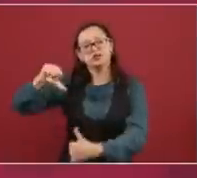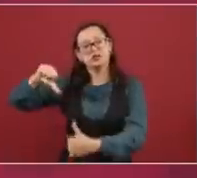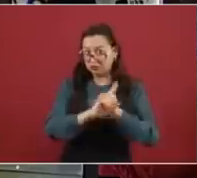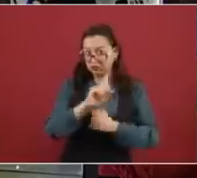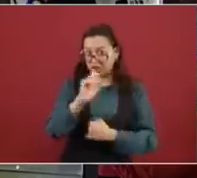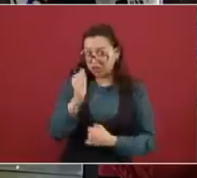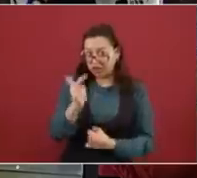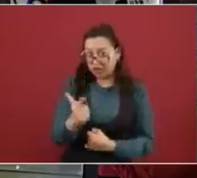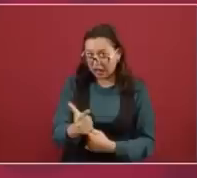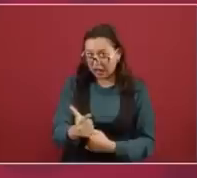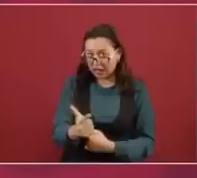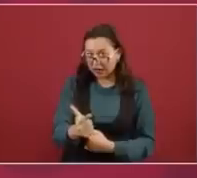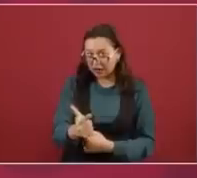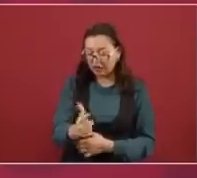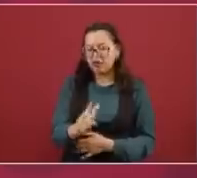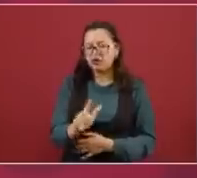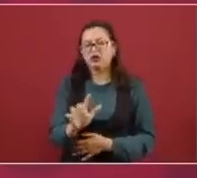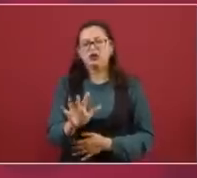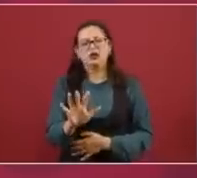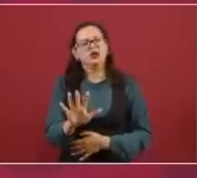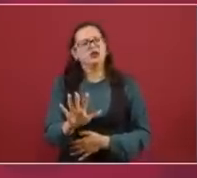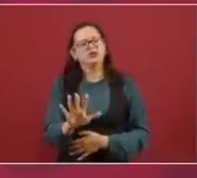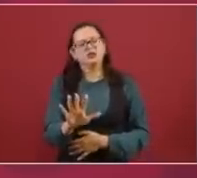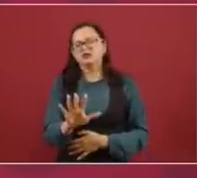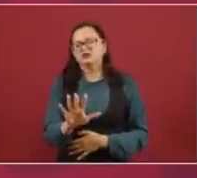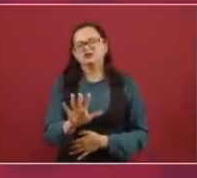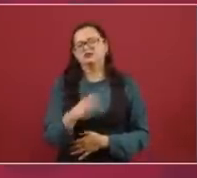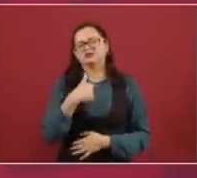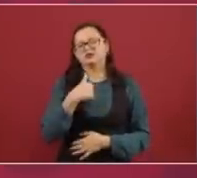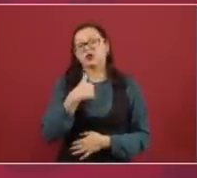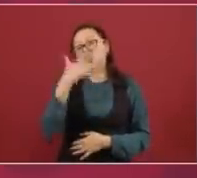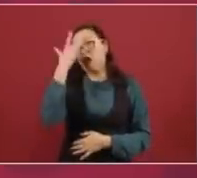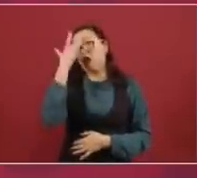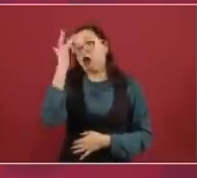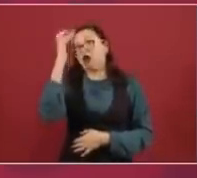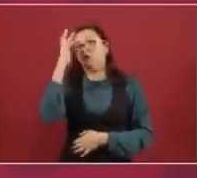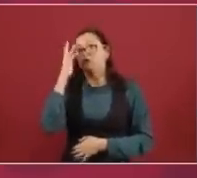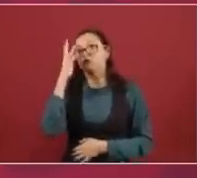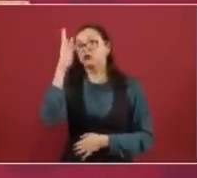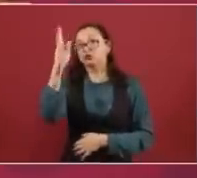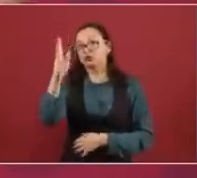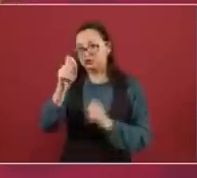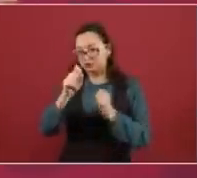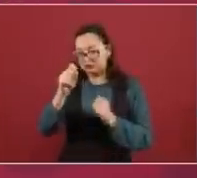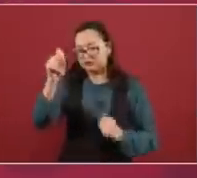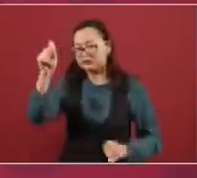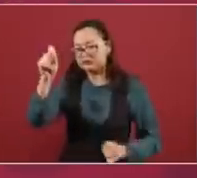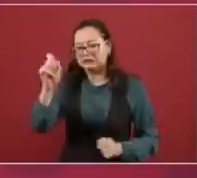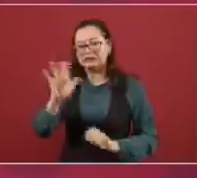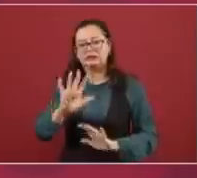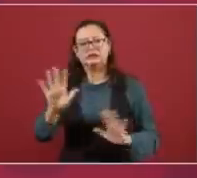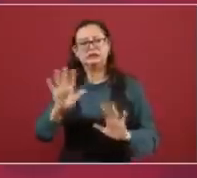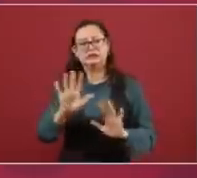centroamericanos. No quiero adelantar vísperas. Perfecto. O sea,